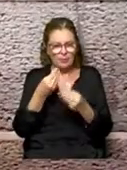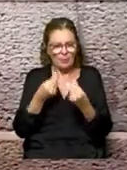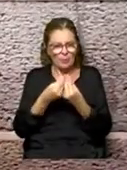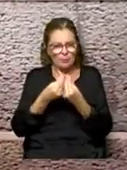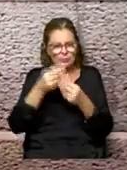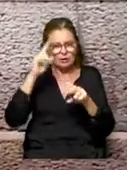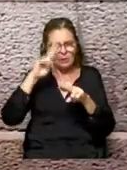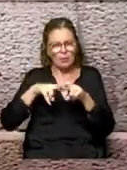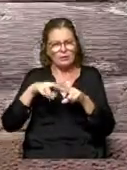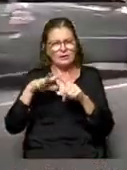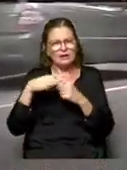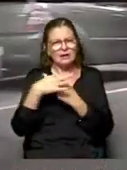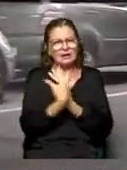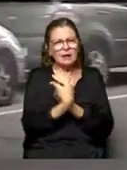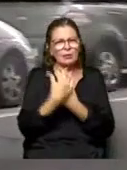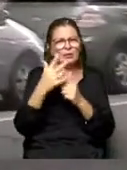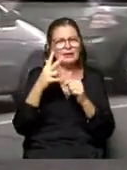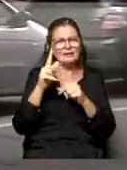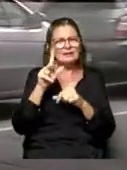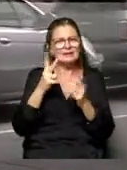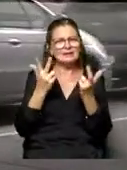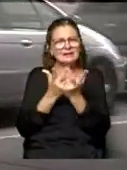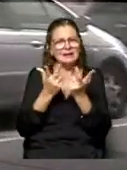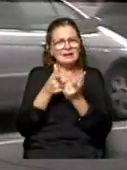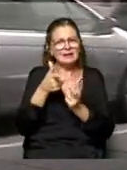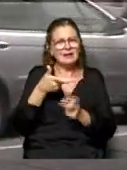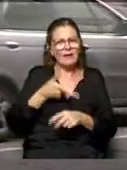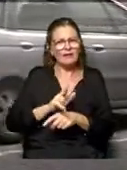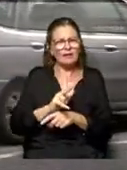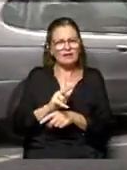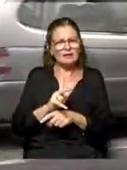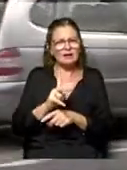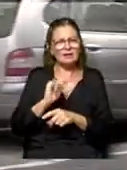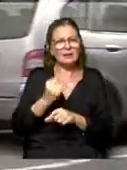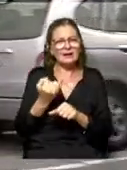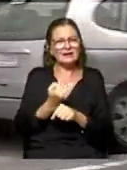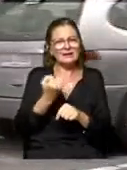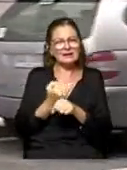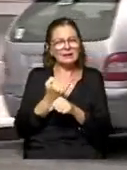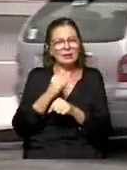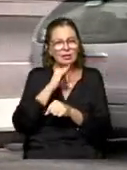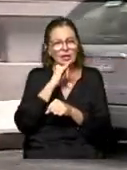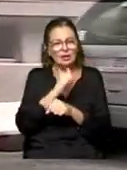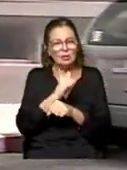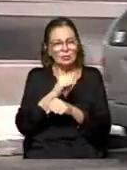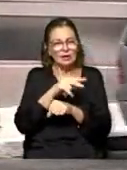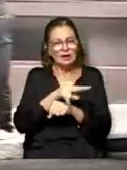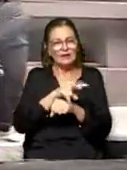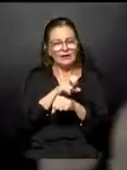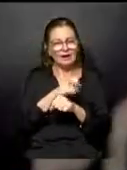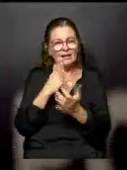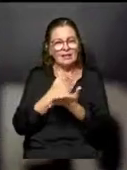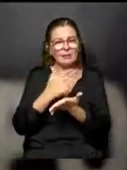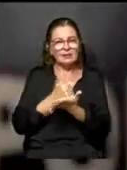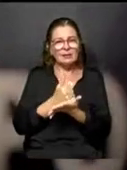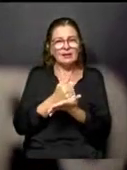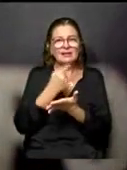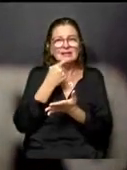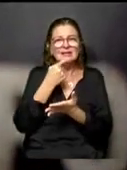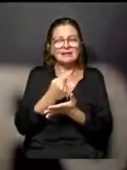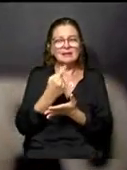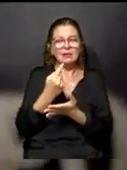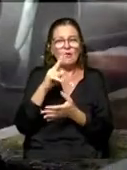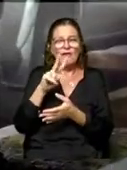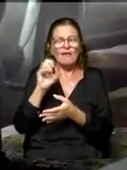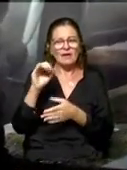muertes que rodean al INAU de 33 por esas fechas, al punto que la propia institución radicó una denuncia en la Fiscalía Departamental dando cuenta de que unos